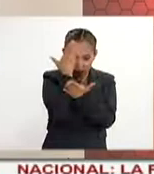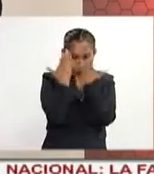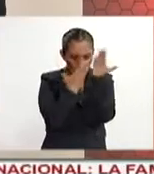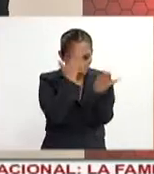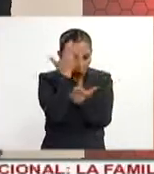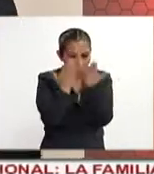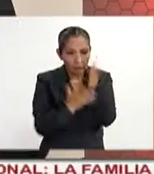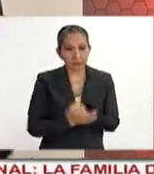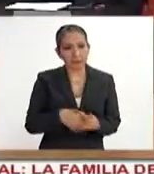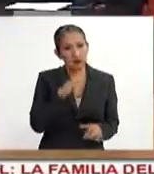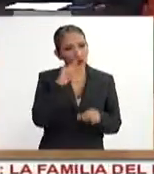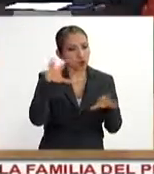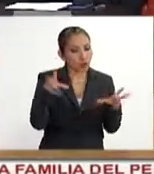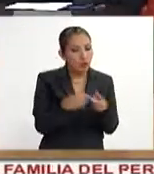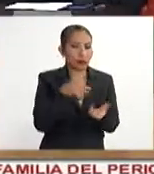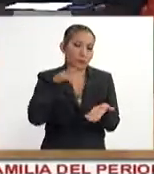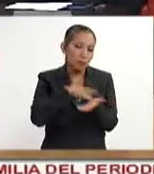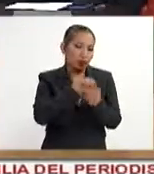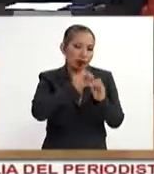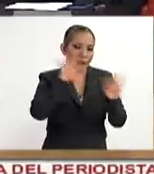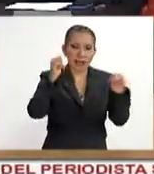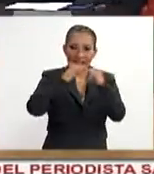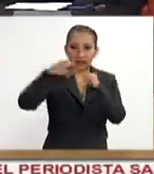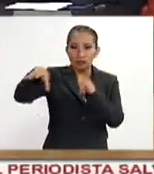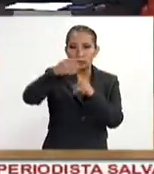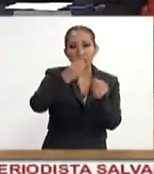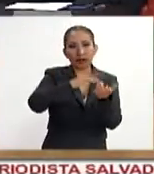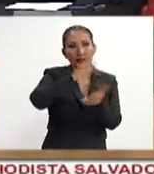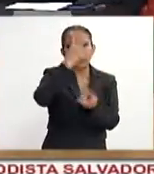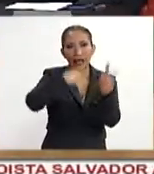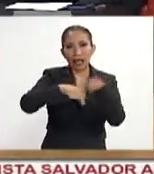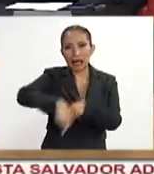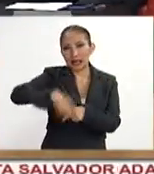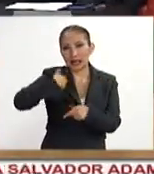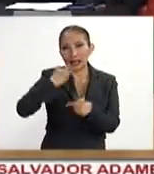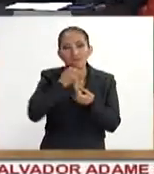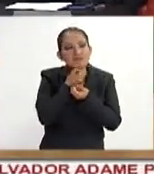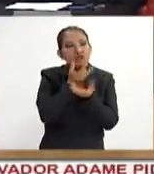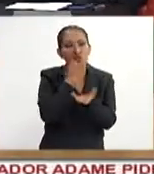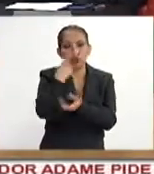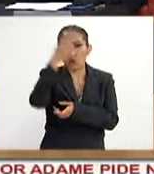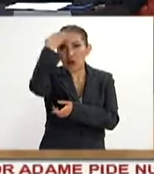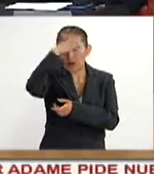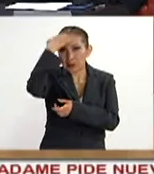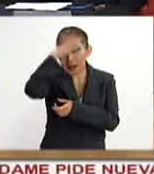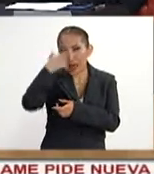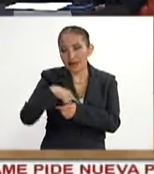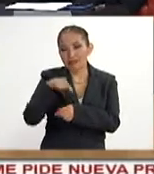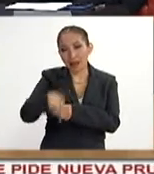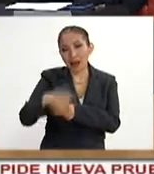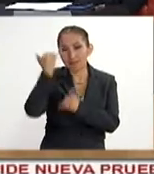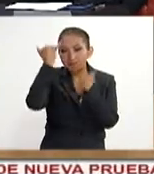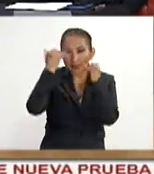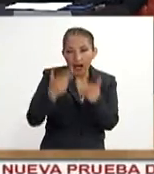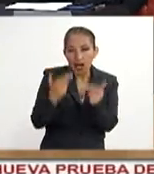estudios, la academia, ¿no? Correcto. Y el apoyo, por supuesto, de instituciones. Muchísimas gracias por estar con nosotros, compartirnos esta experiencia de emprendurismo. Manuel Benjamín